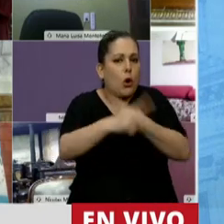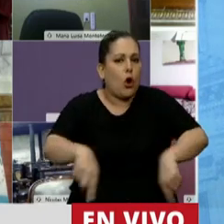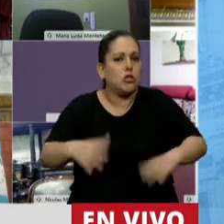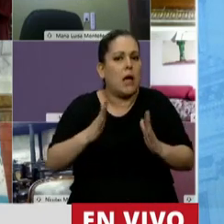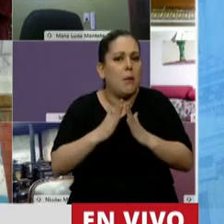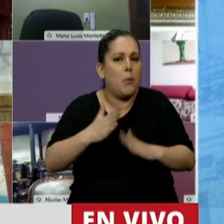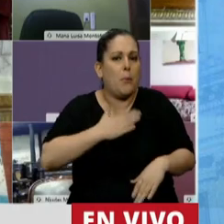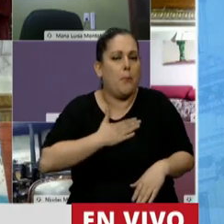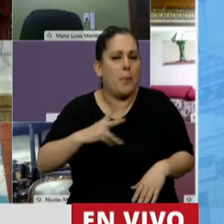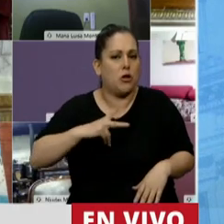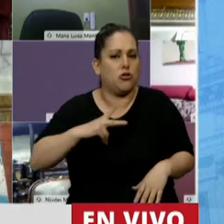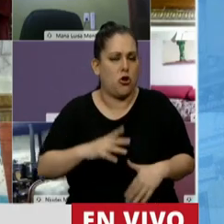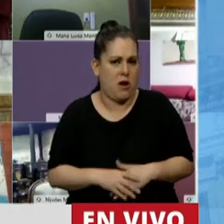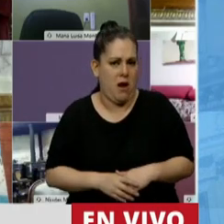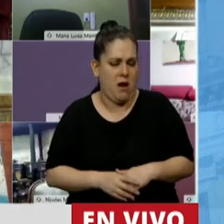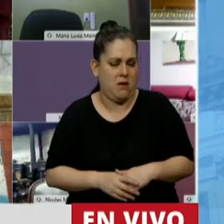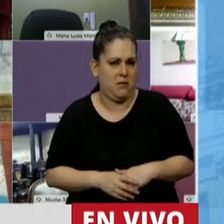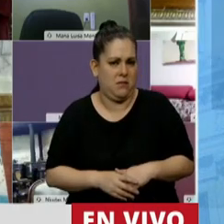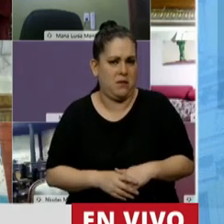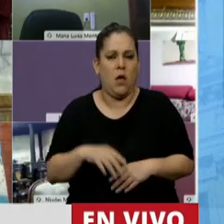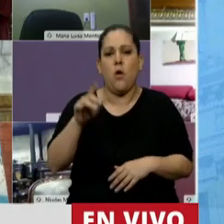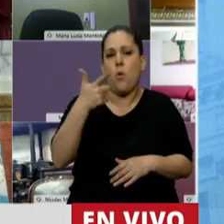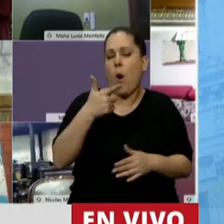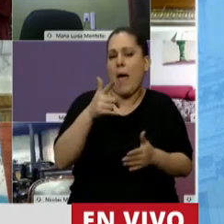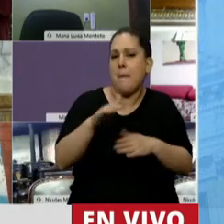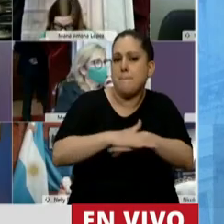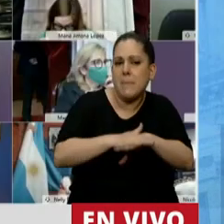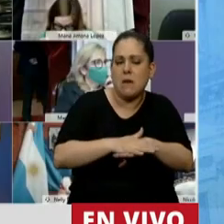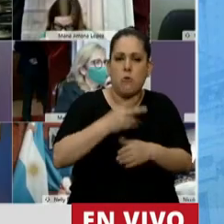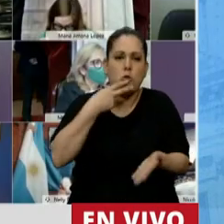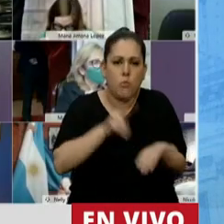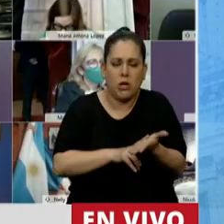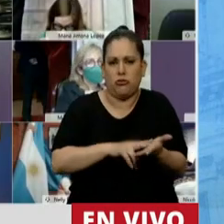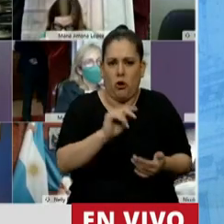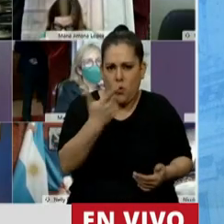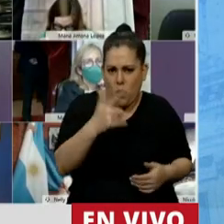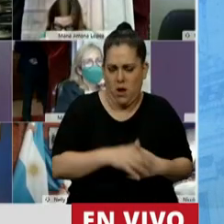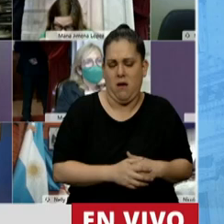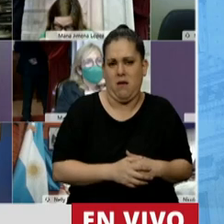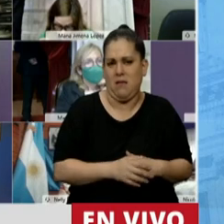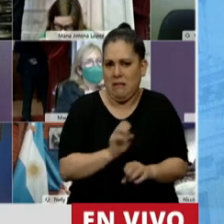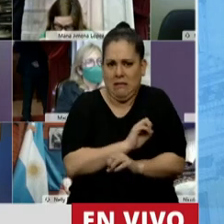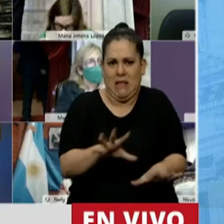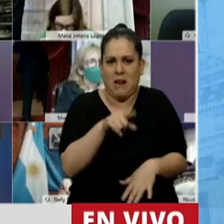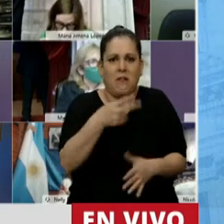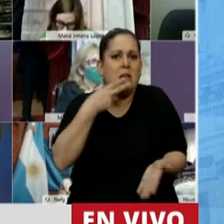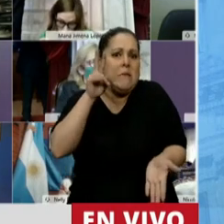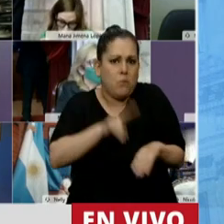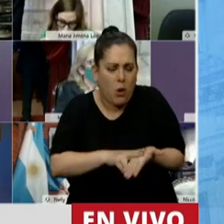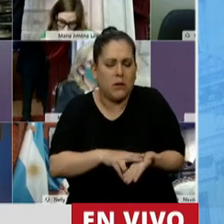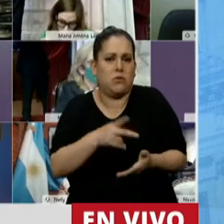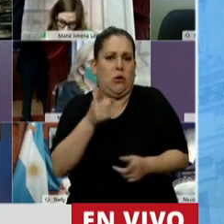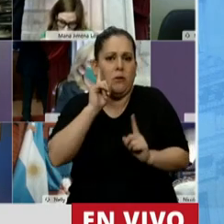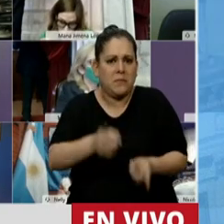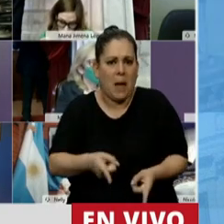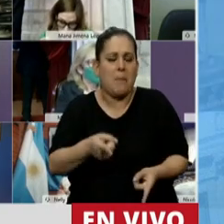personales. Además de que es confiscatorio, no tiene mínimo no imponible, que es una aberración desde el punto de vista del derecho tributario.